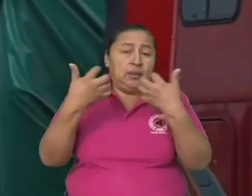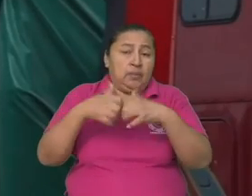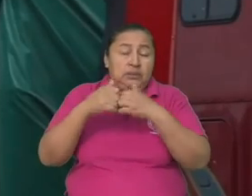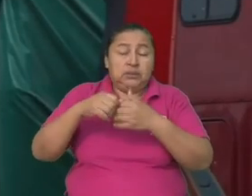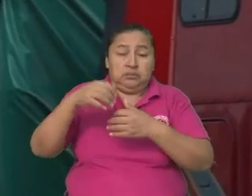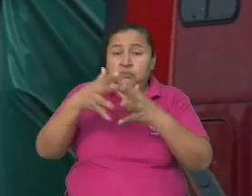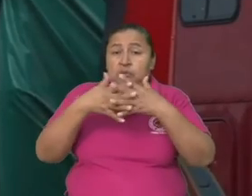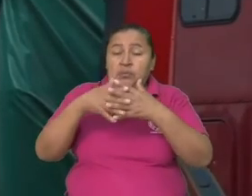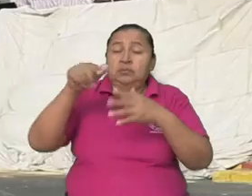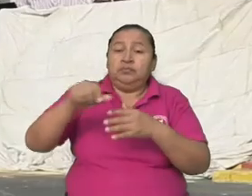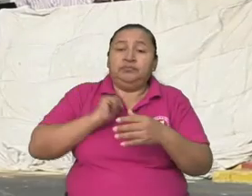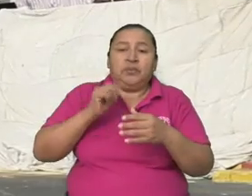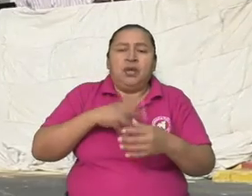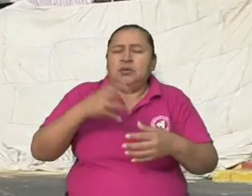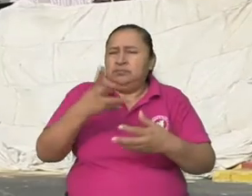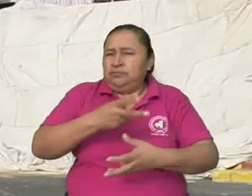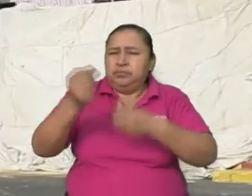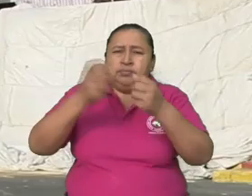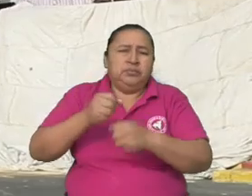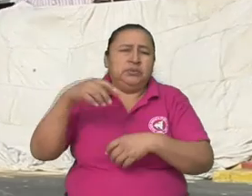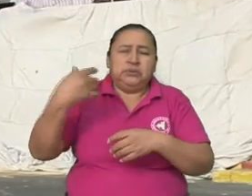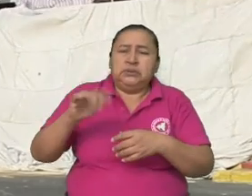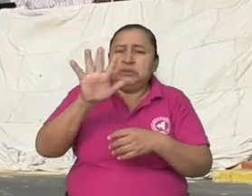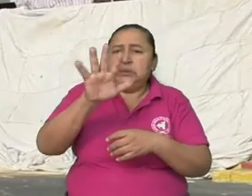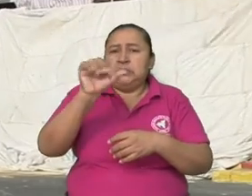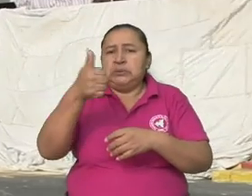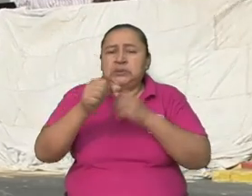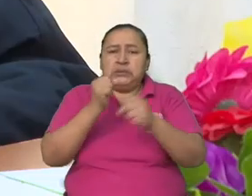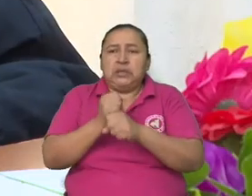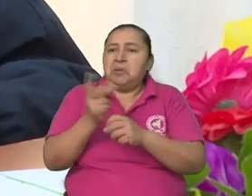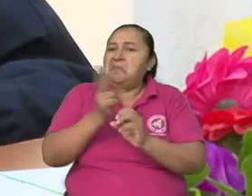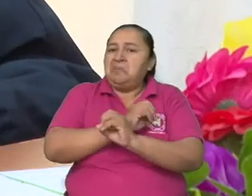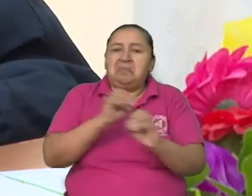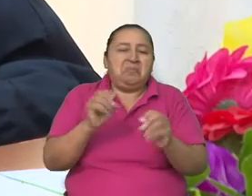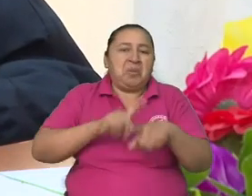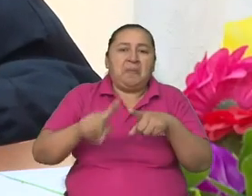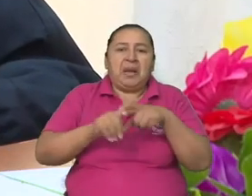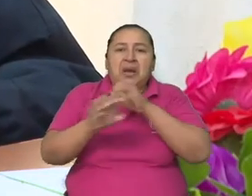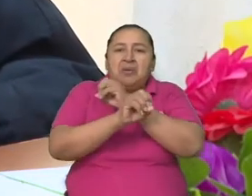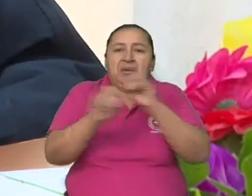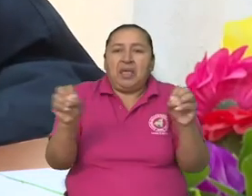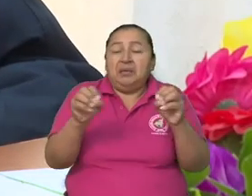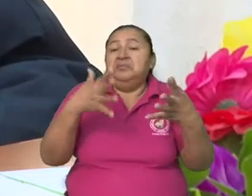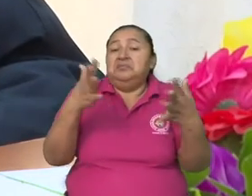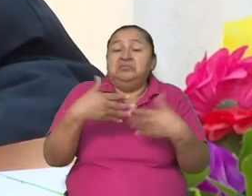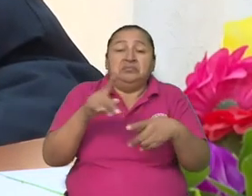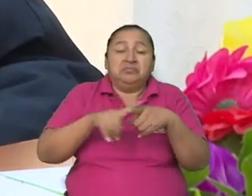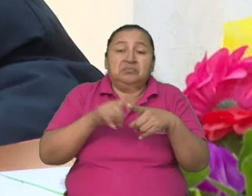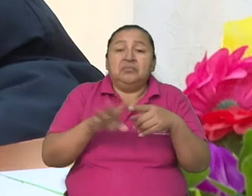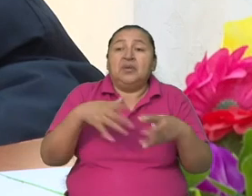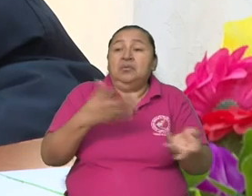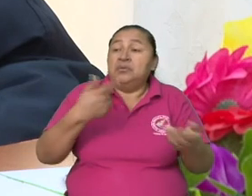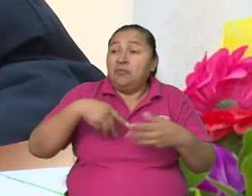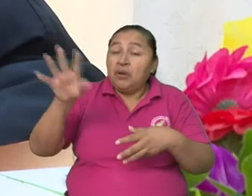concesión, le explotaron 5 o 6 años y se fueron, no pagaron ni un 5, y cuando se fueron se la vendieron a un